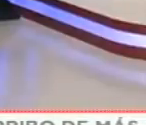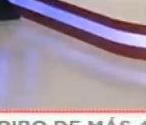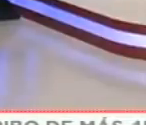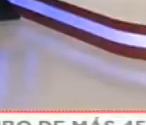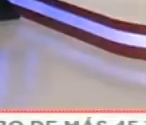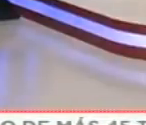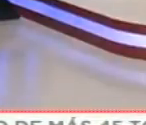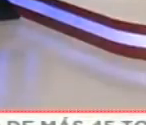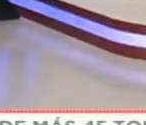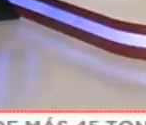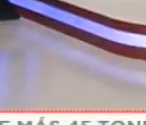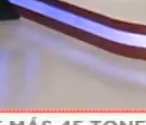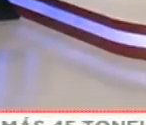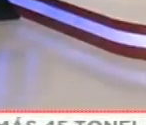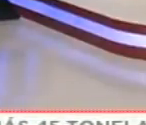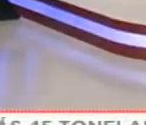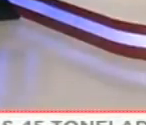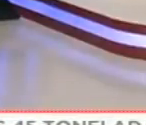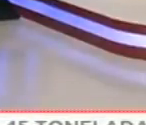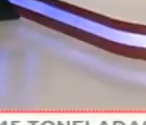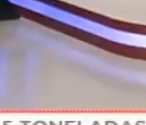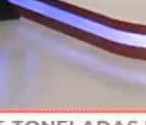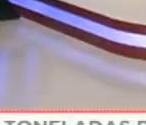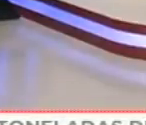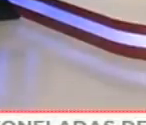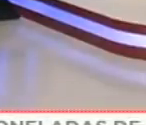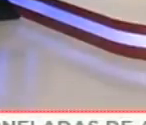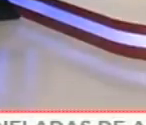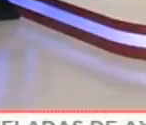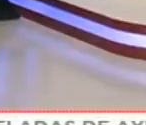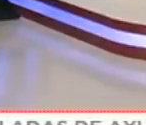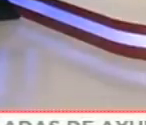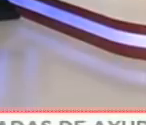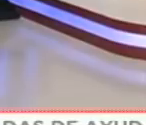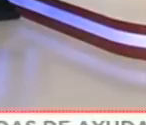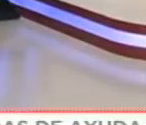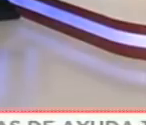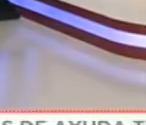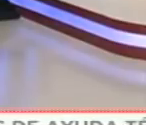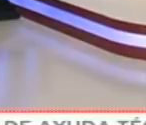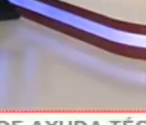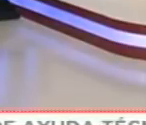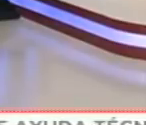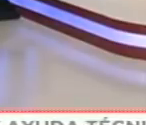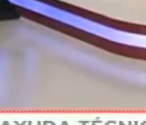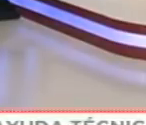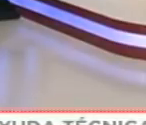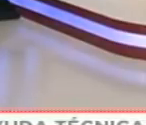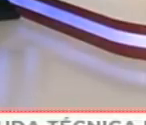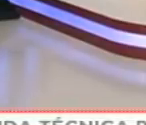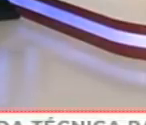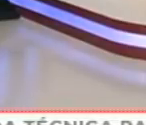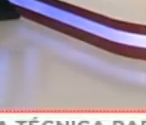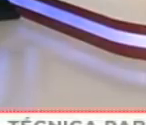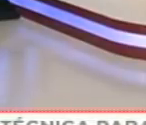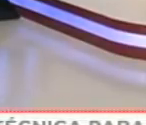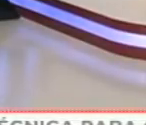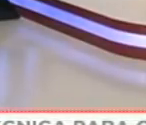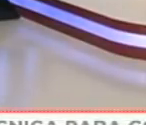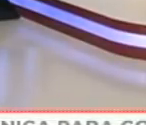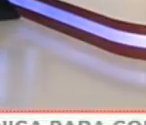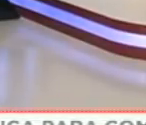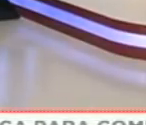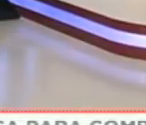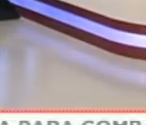Así es, información de último minuto. Feliz tarde para todo el pueblo venezolano. De inmediato, alocución del presidente de la República, Nicolás Maduro Moros. Te